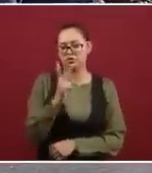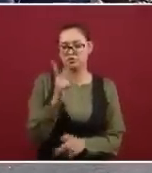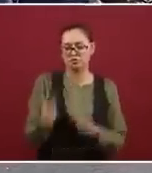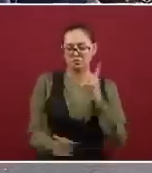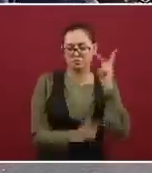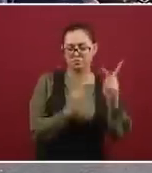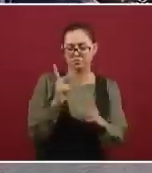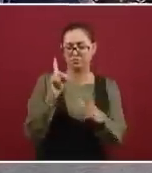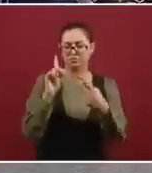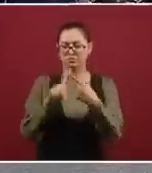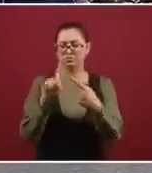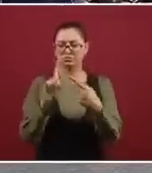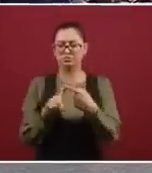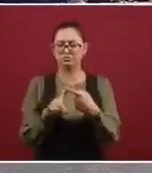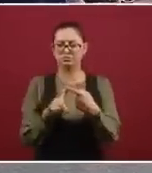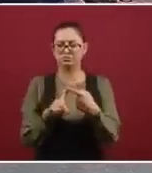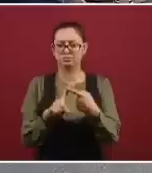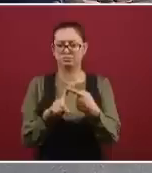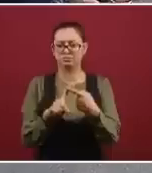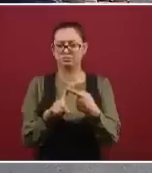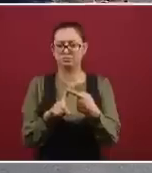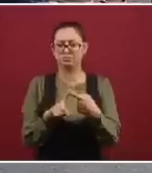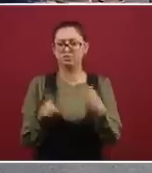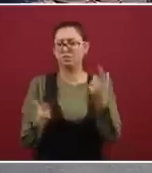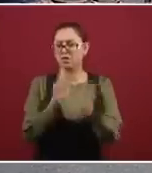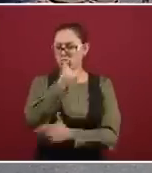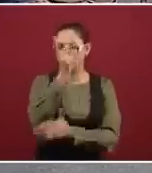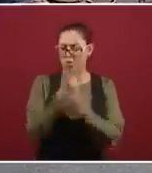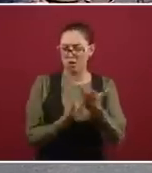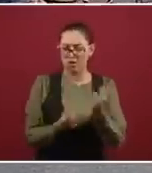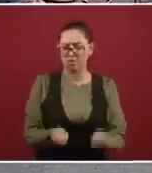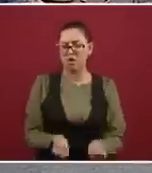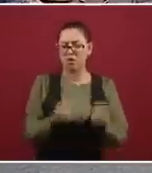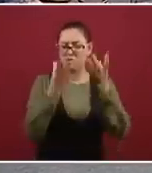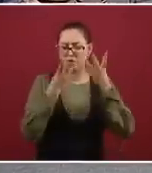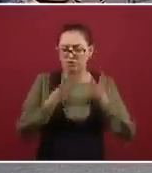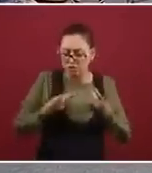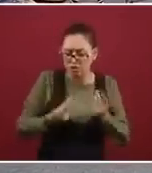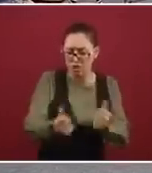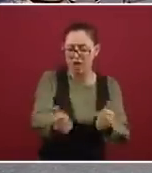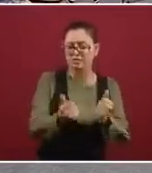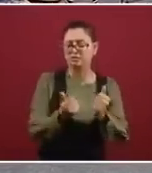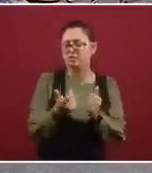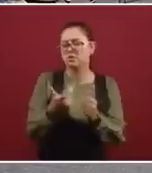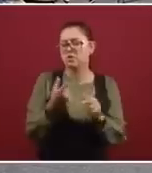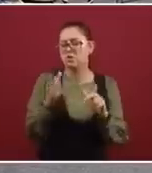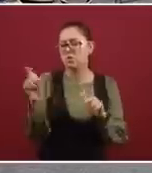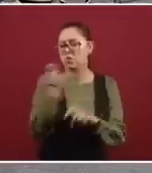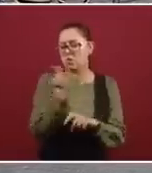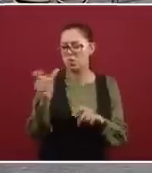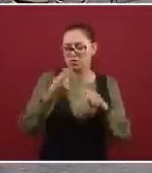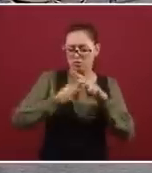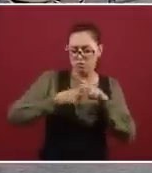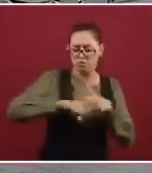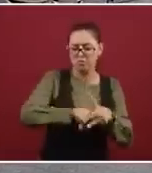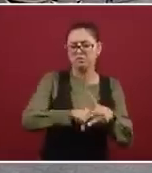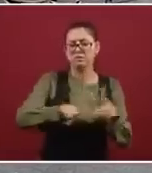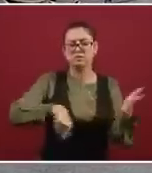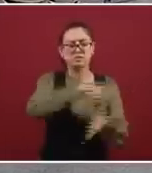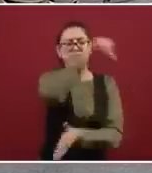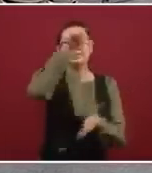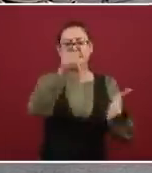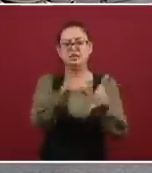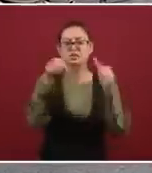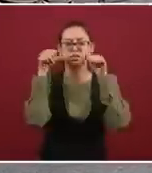pudieran detallar cuánto va a costar este programa, cuándo arranca y más o menos cuántos centros de atención